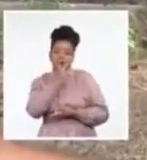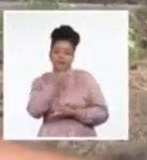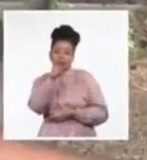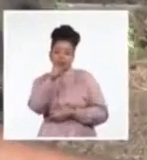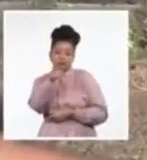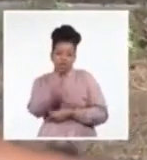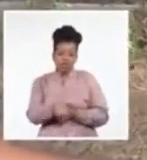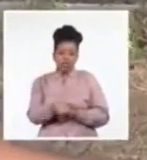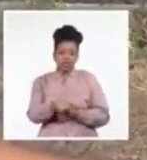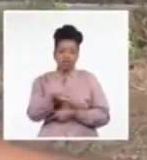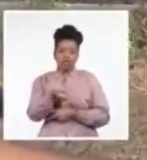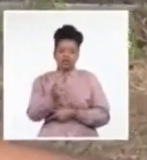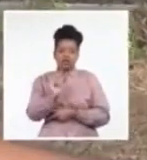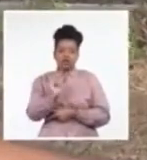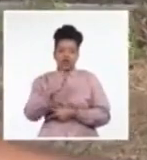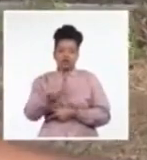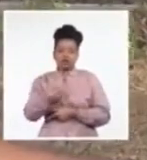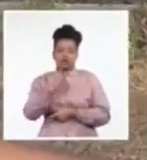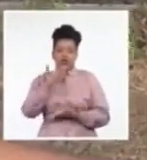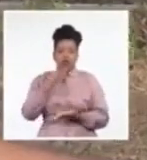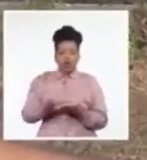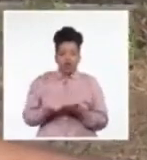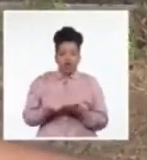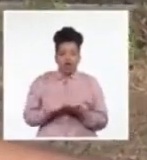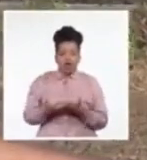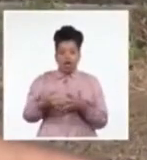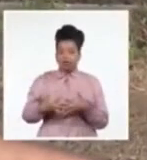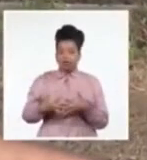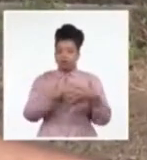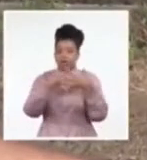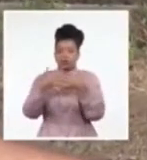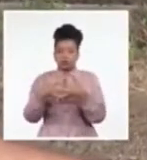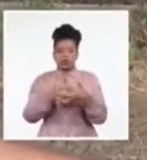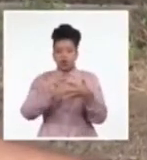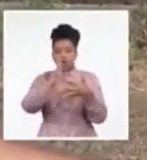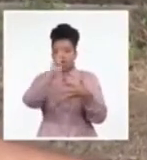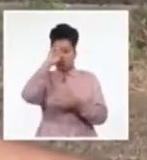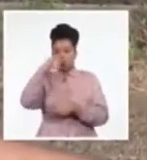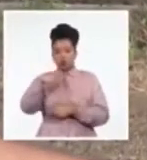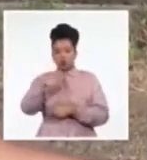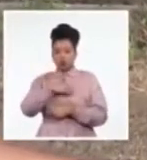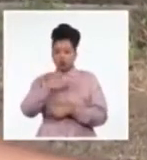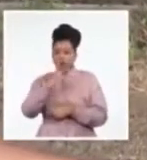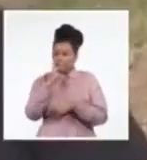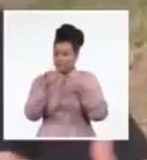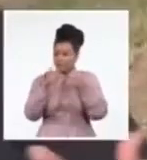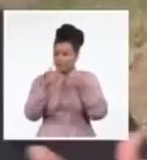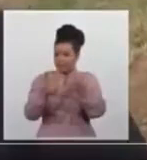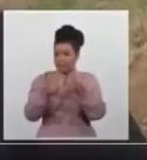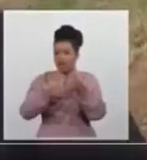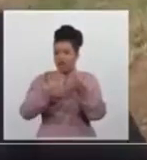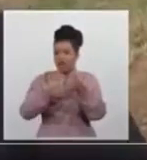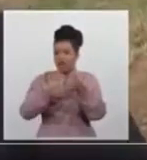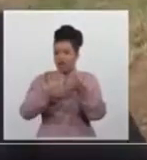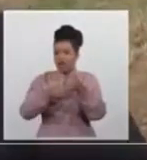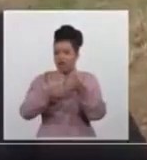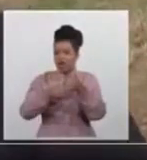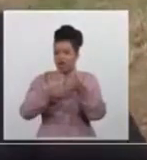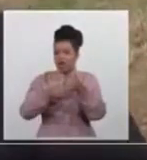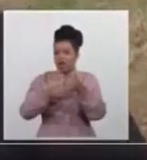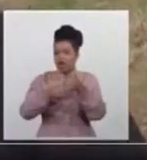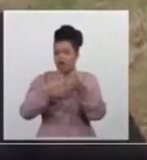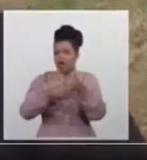eso fue muy captivante viniendo de un lugar que no tenemos doctores que tienen el tiempo para hablar. que es importante.